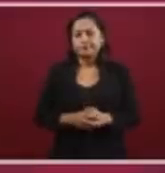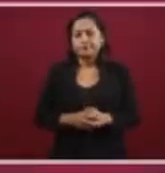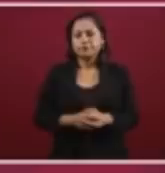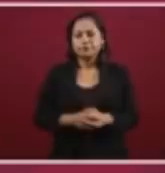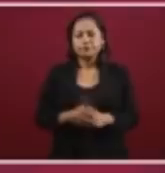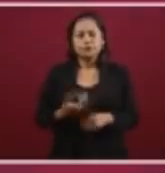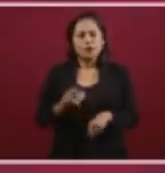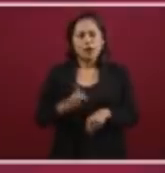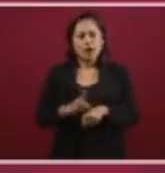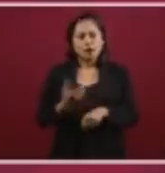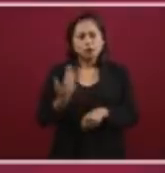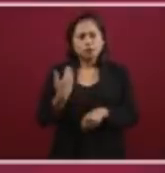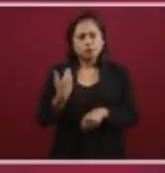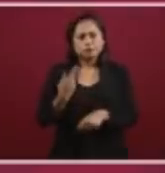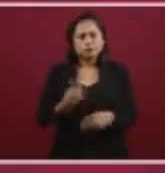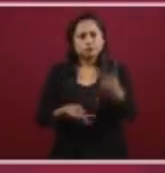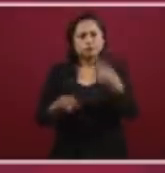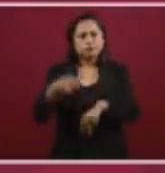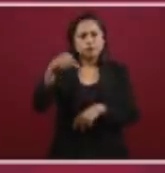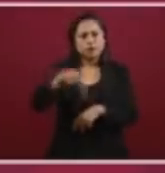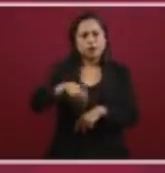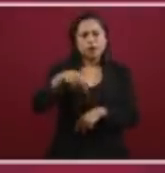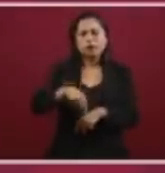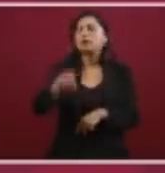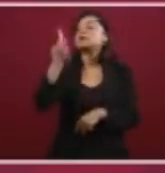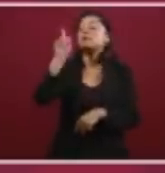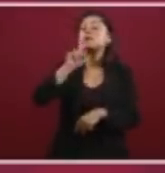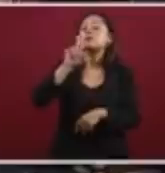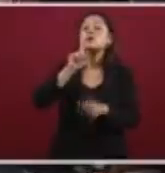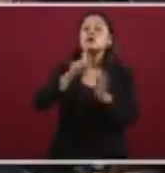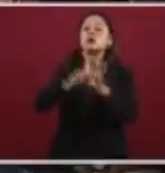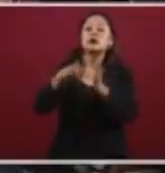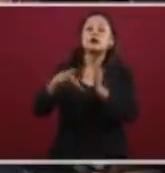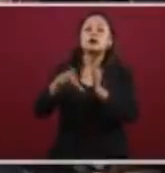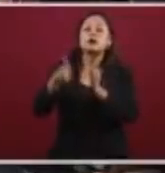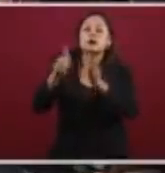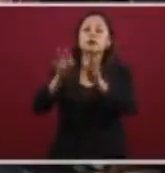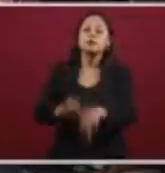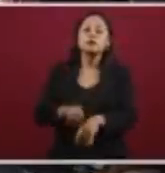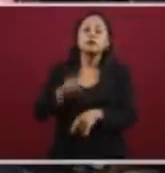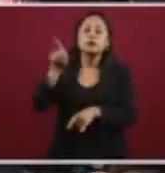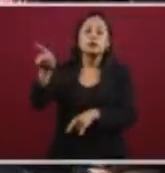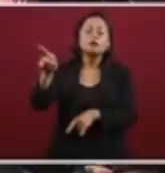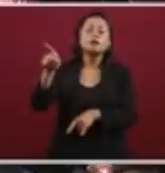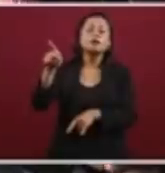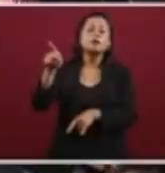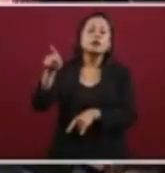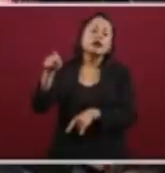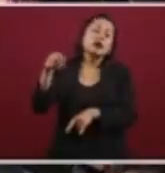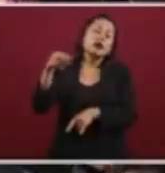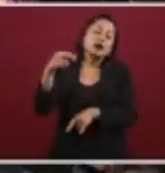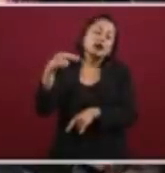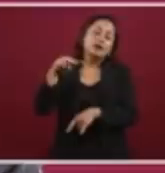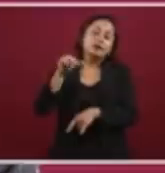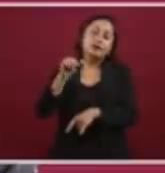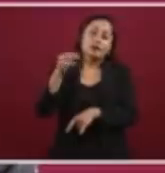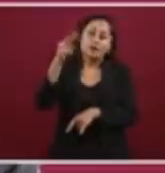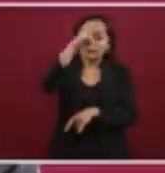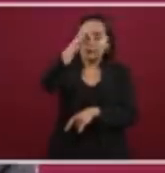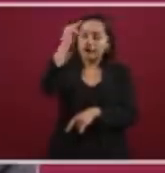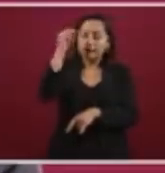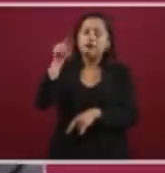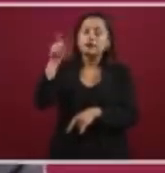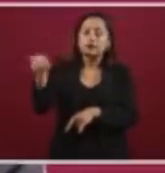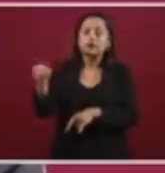una compañera periodista de nayarit hicieron un planteamiento ya les puedo